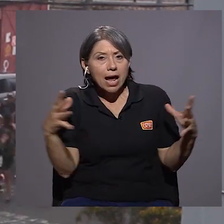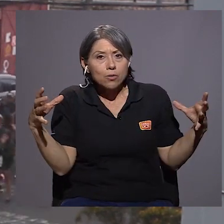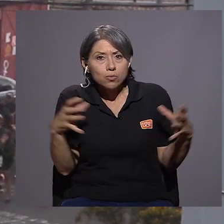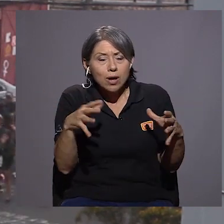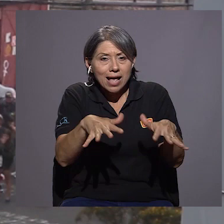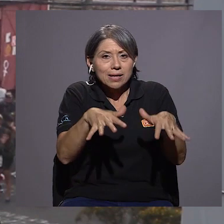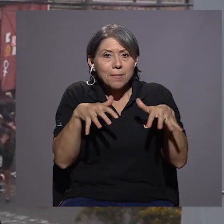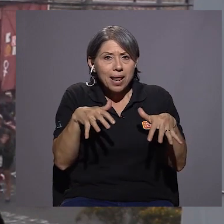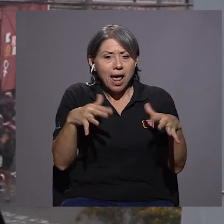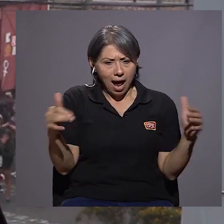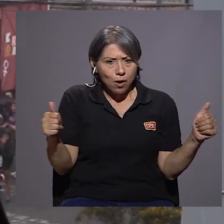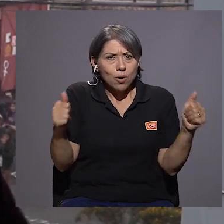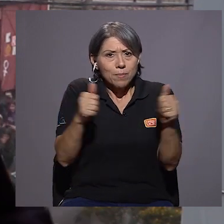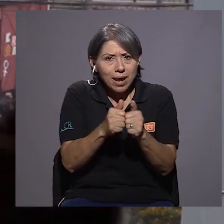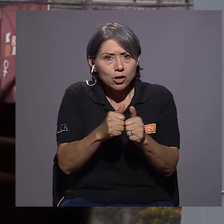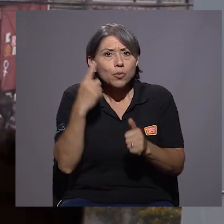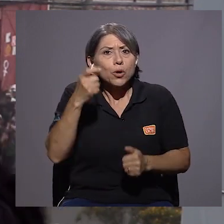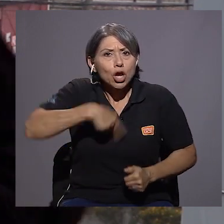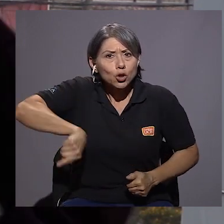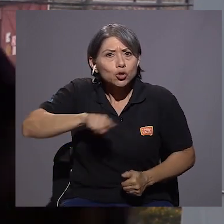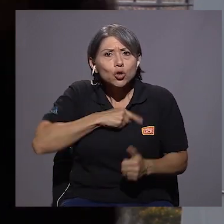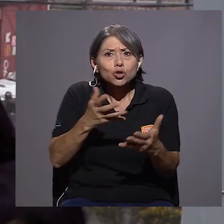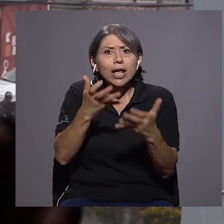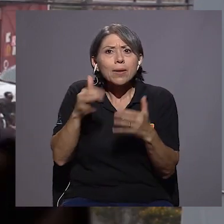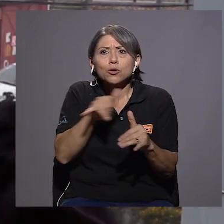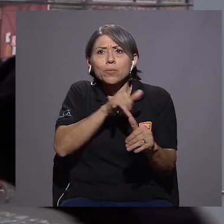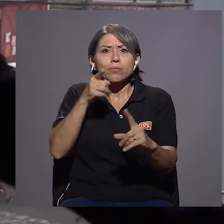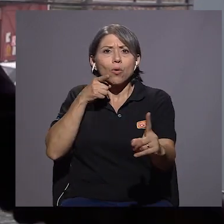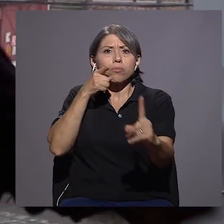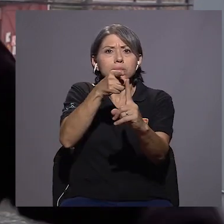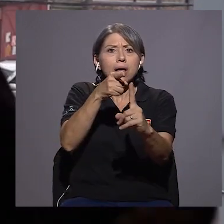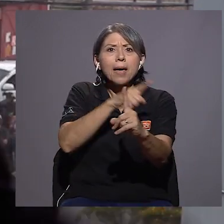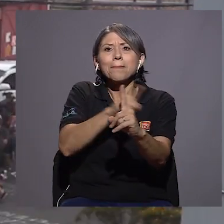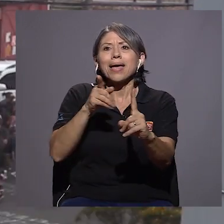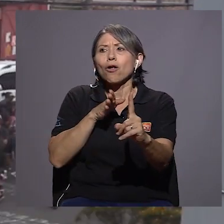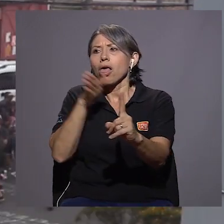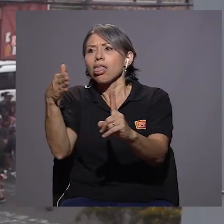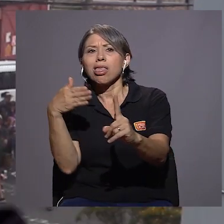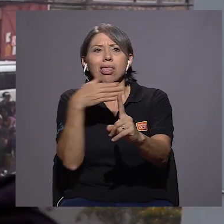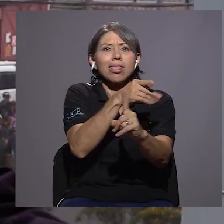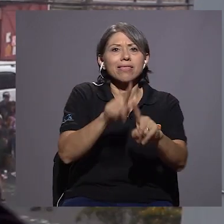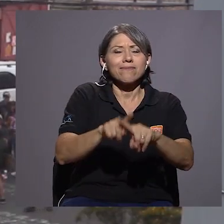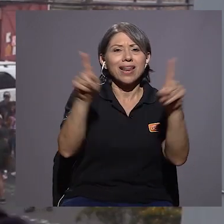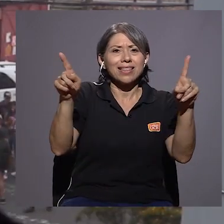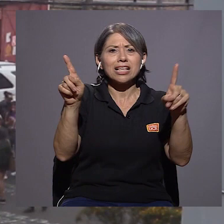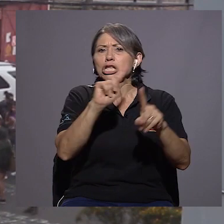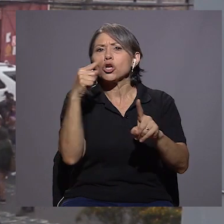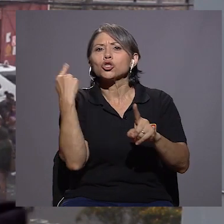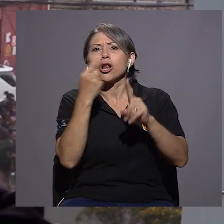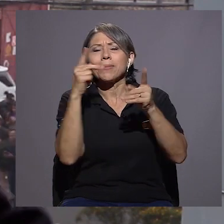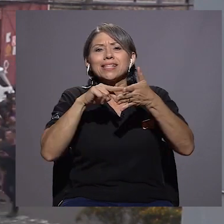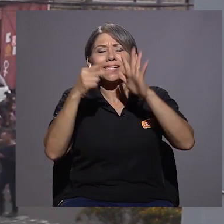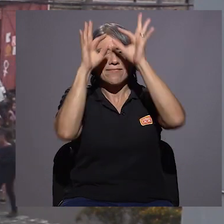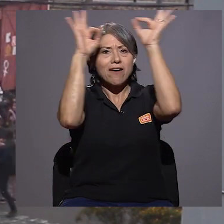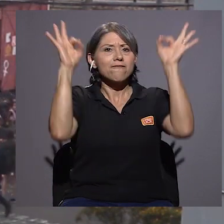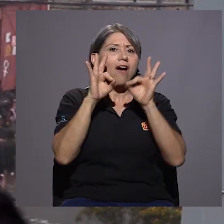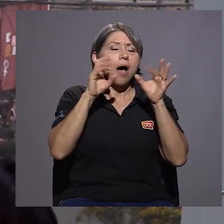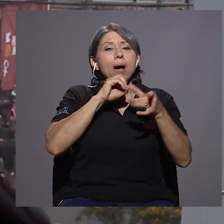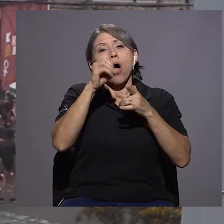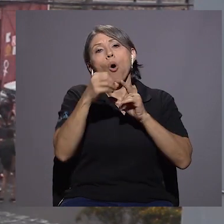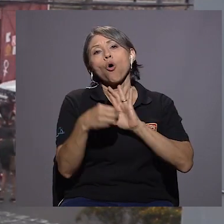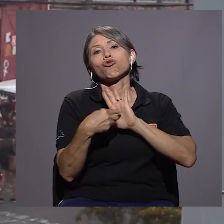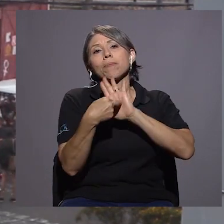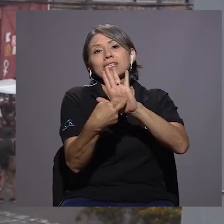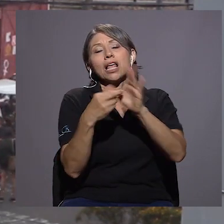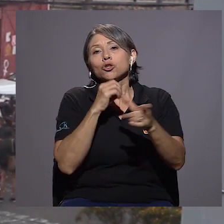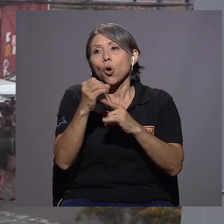acuerpémonos, porque al fin de cuentas estamos por una misma dirección, pero estamos yendo por caminos distintos. Más allá de la fama o la representación o